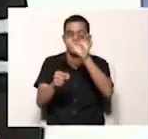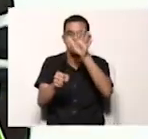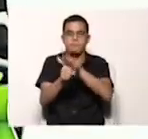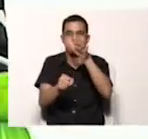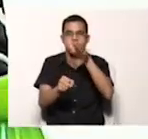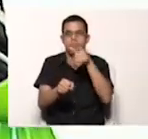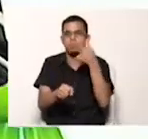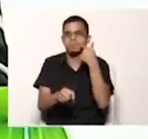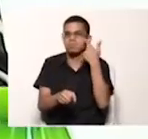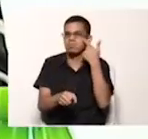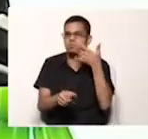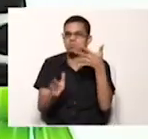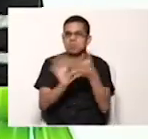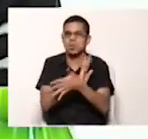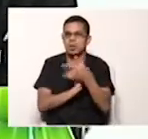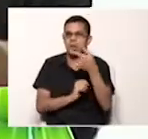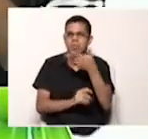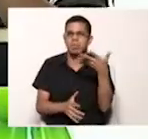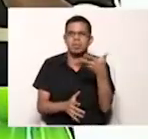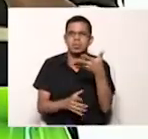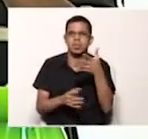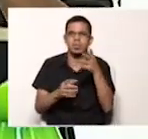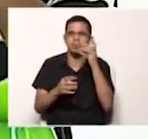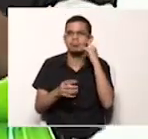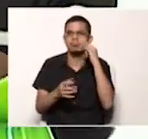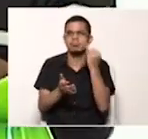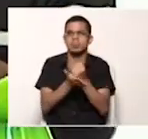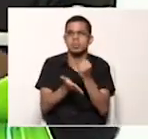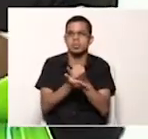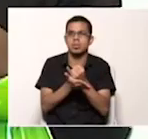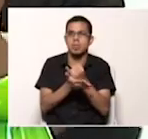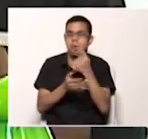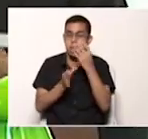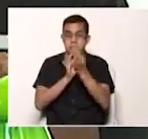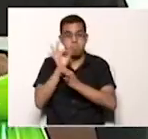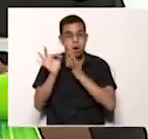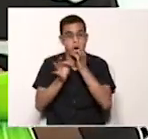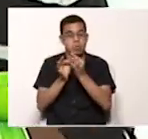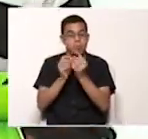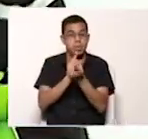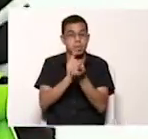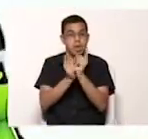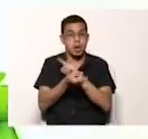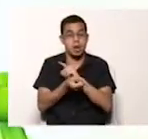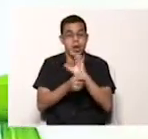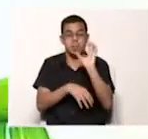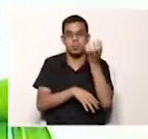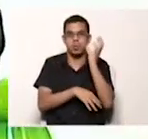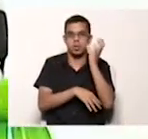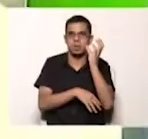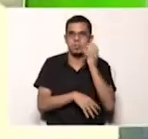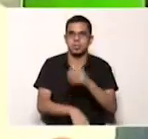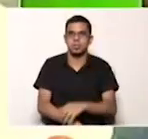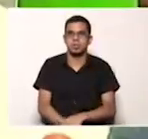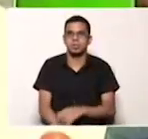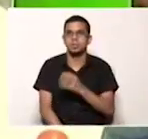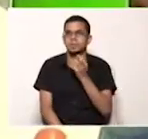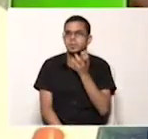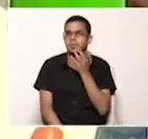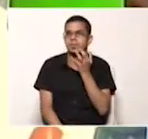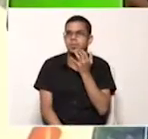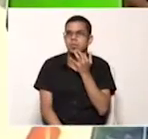o sea, a través de este experimento les explicaré el cambio climático en 2 dimensiones. Introducimos acá.